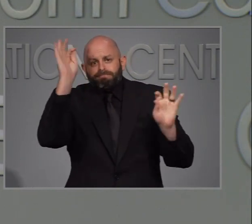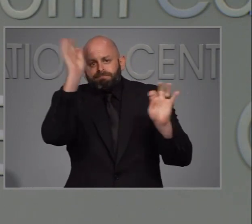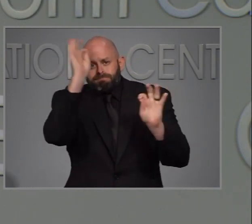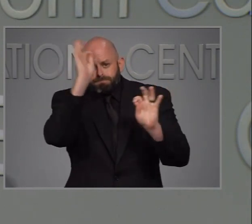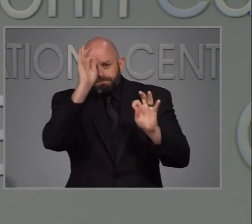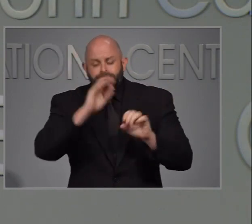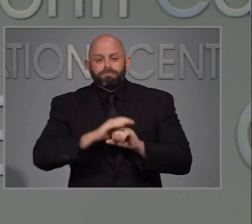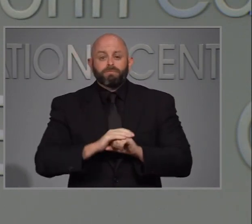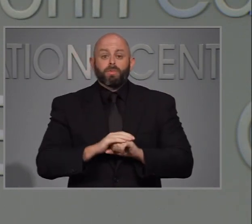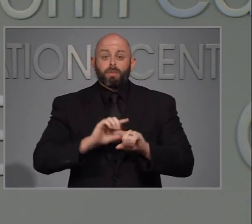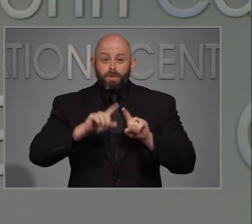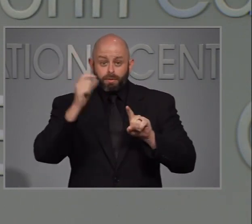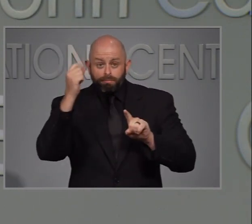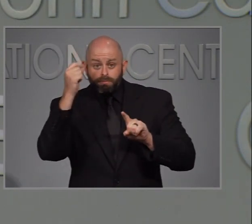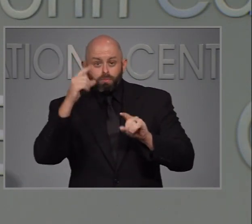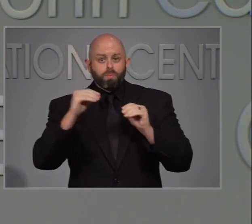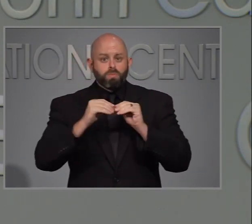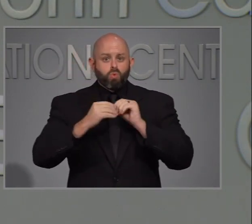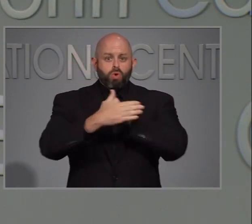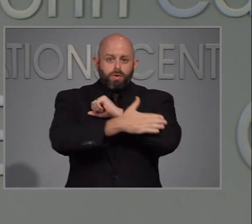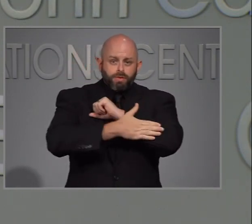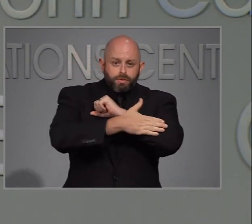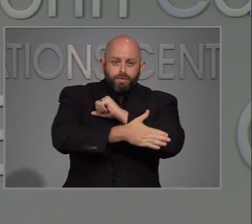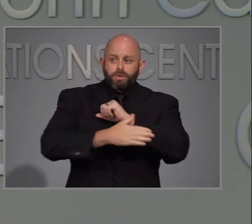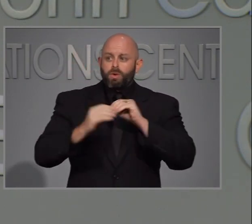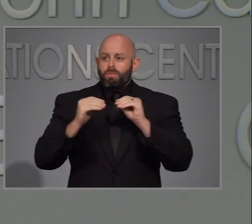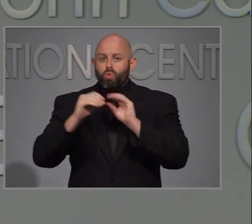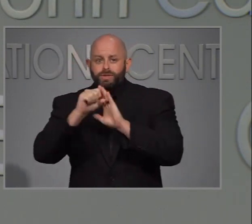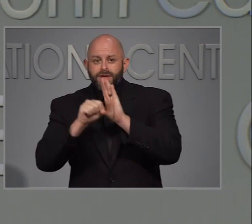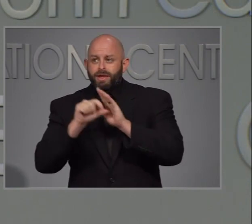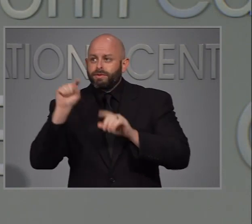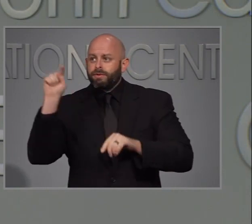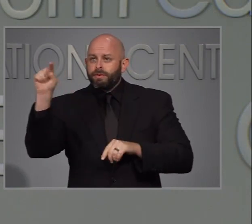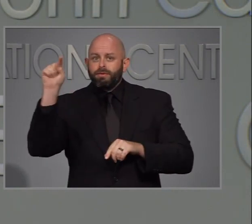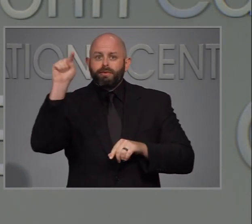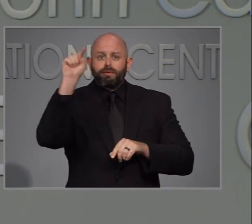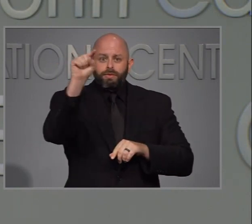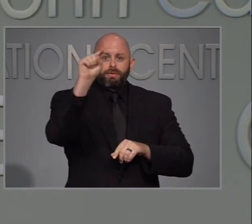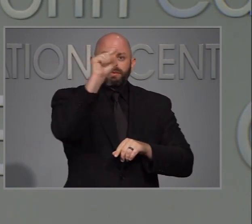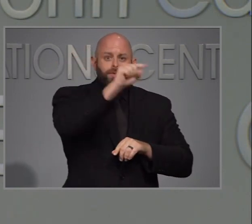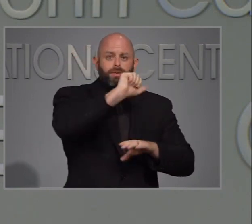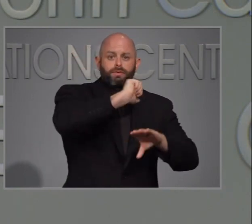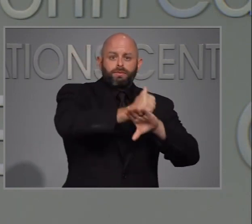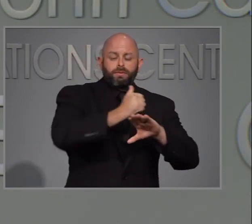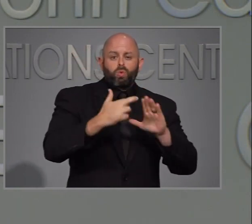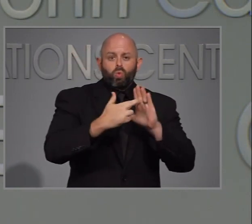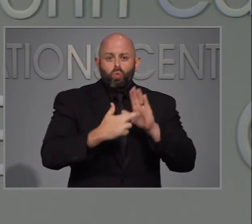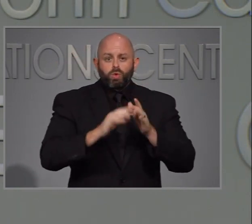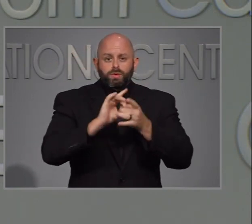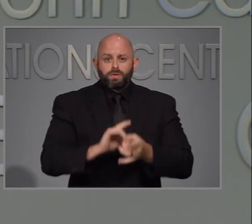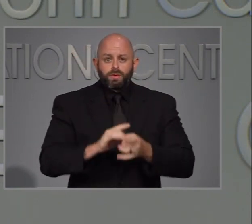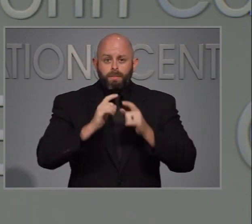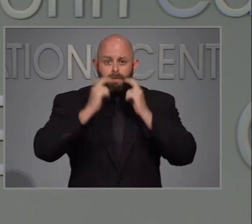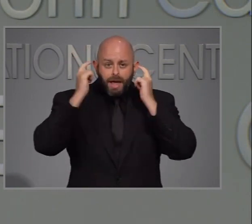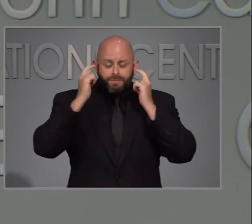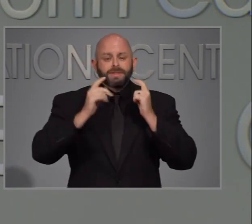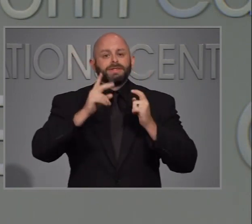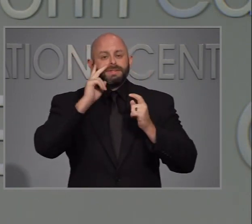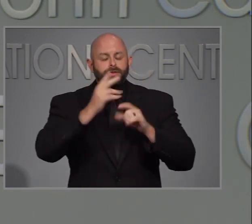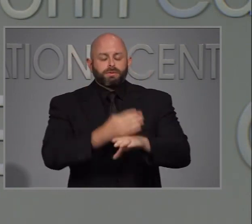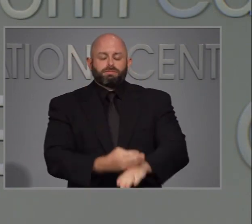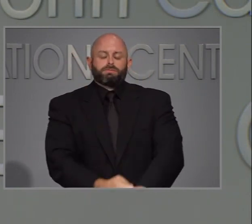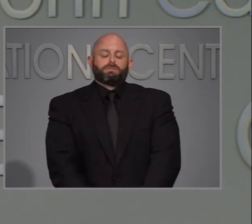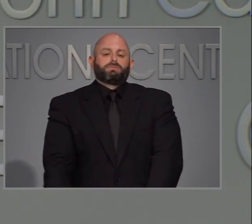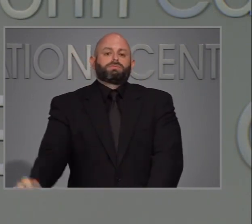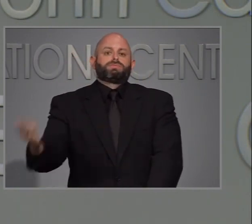combatir COVID-19. Pero ahora que más países han pasado por esto, otros estados, personas que han hecho